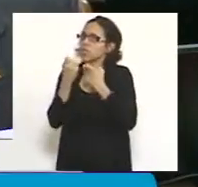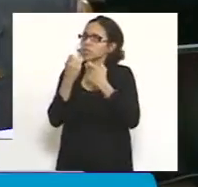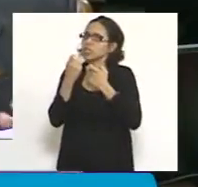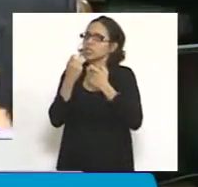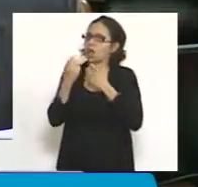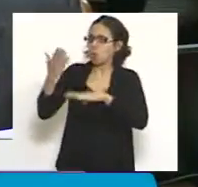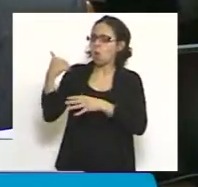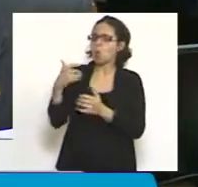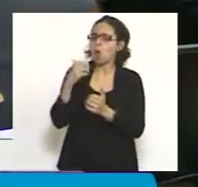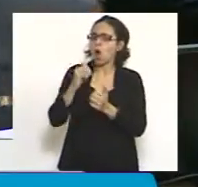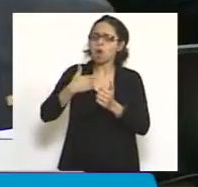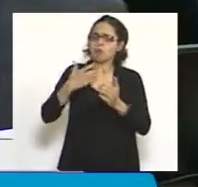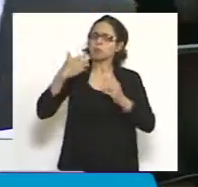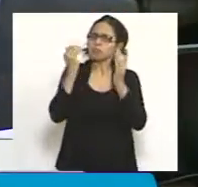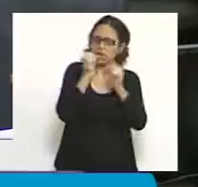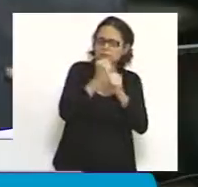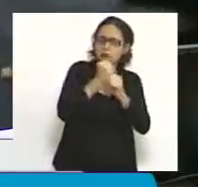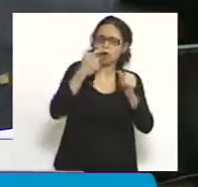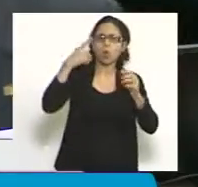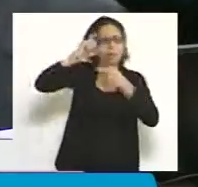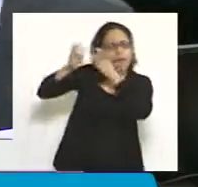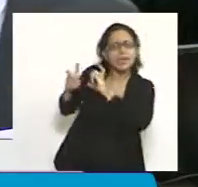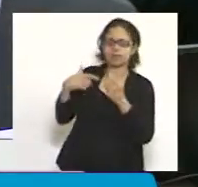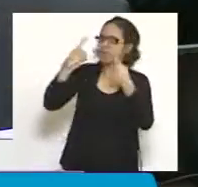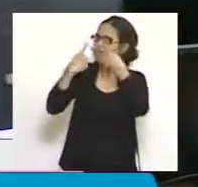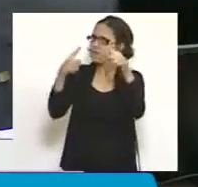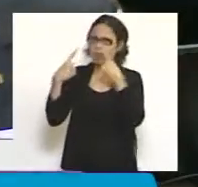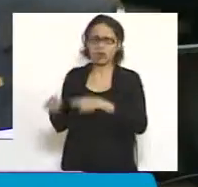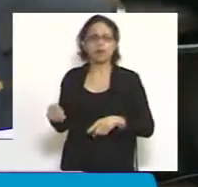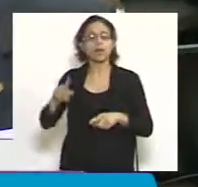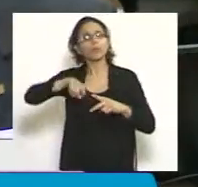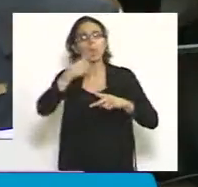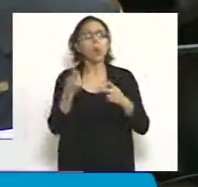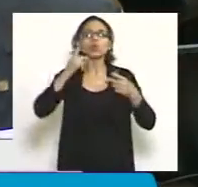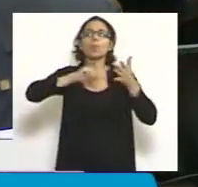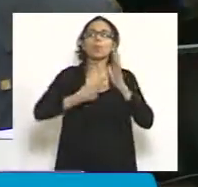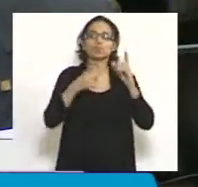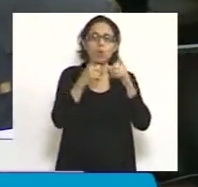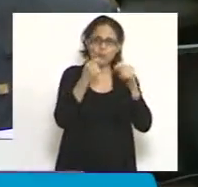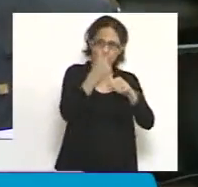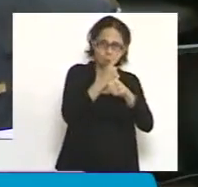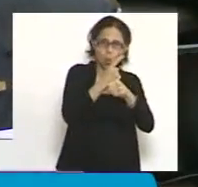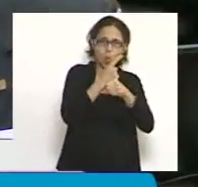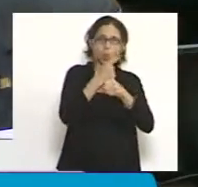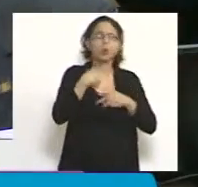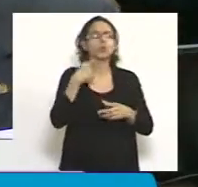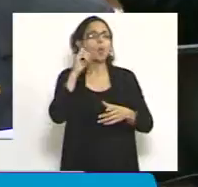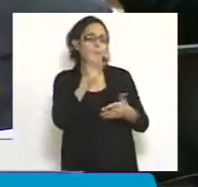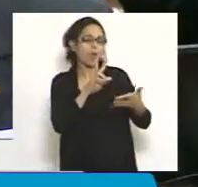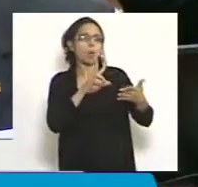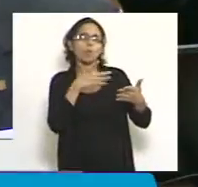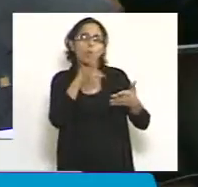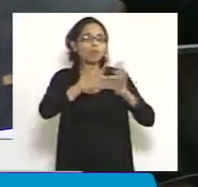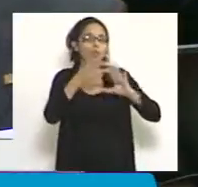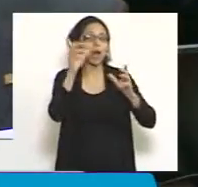Otra cuestión importante del artículo 1, que dice que el Consejo de la Magistratura, luego de la designación que se hacen por las propias